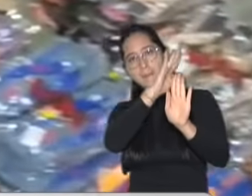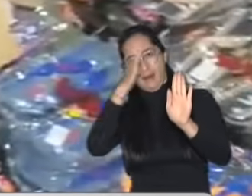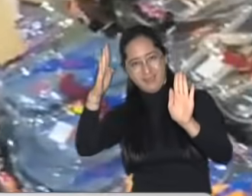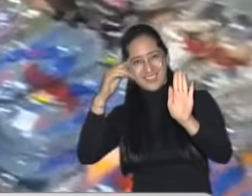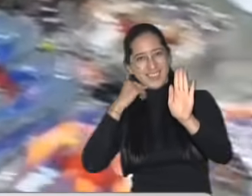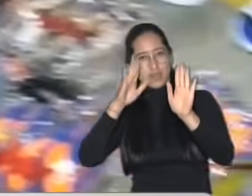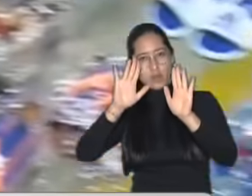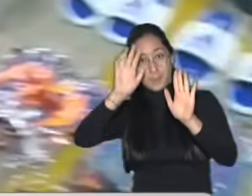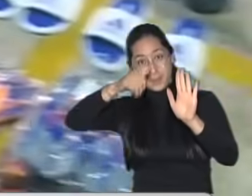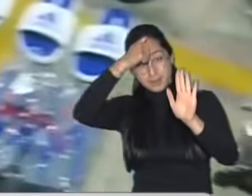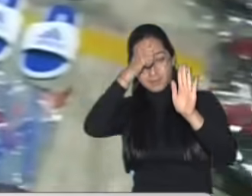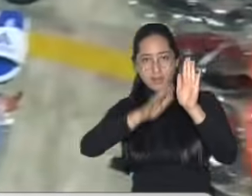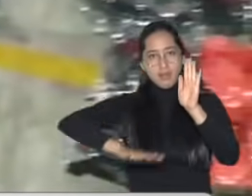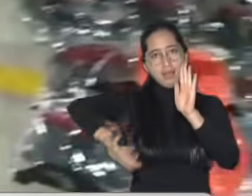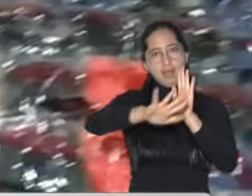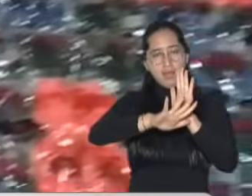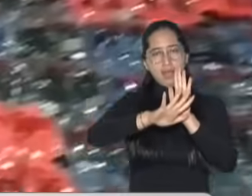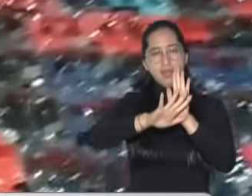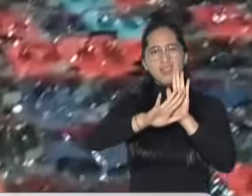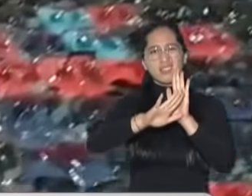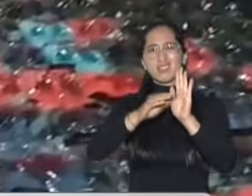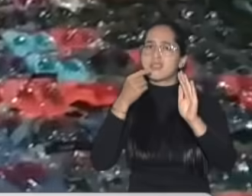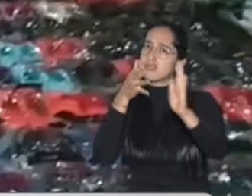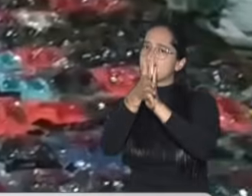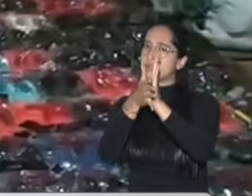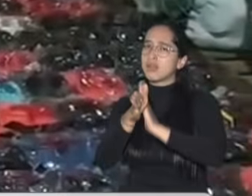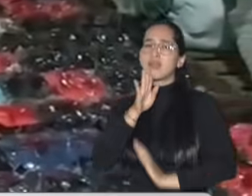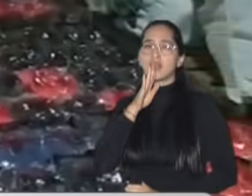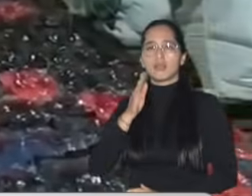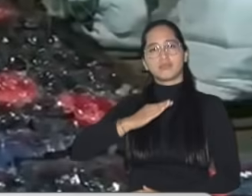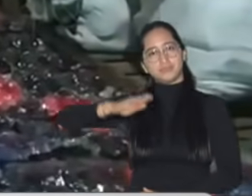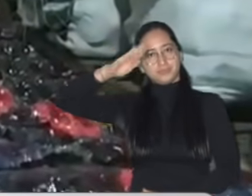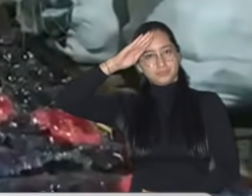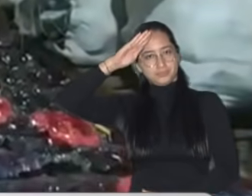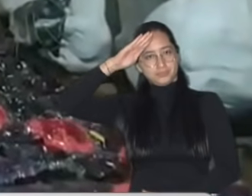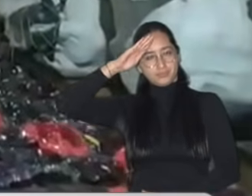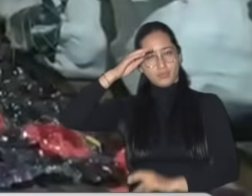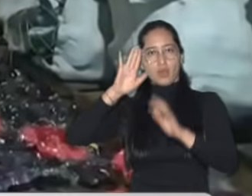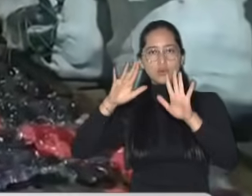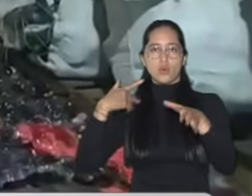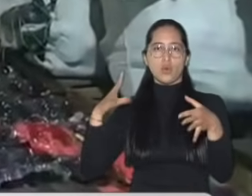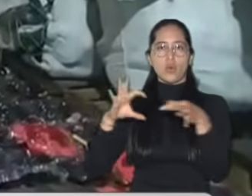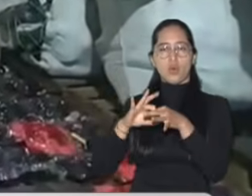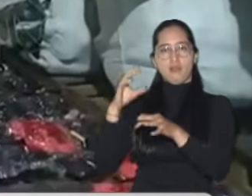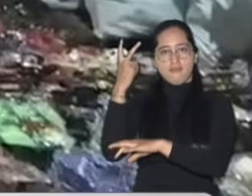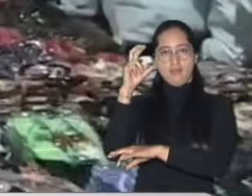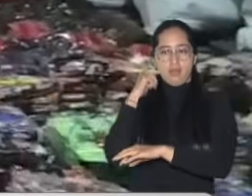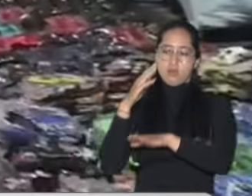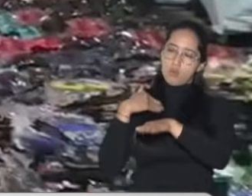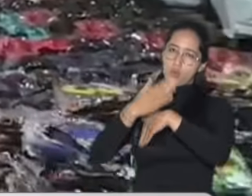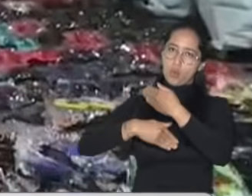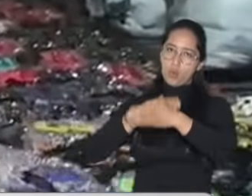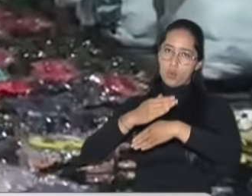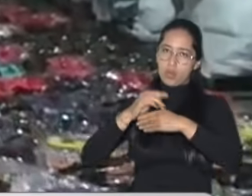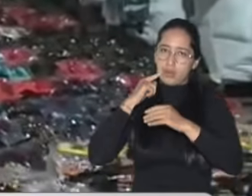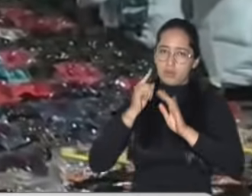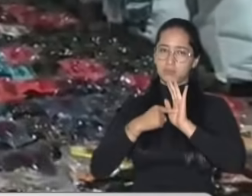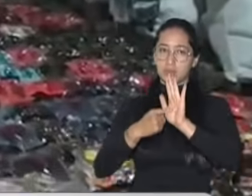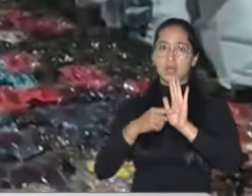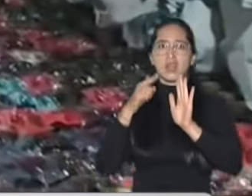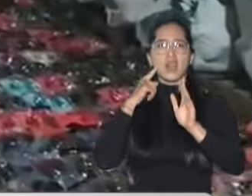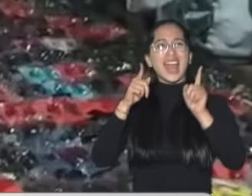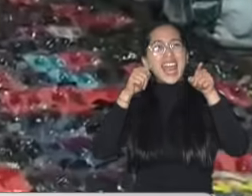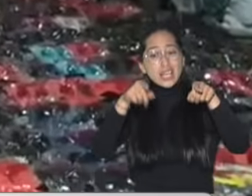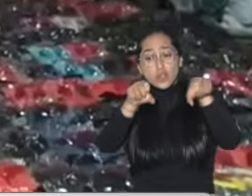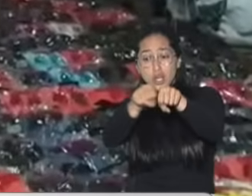informado por la Policía Fiscal y Aduanera. Este calzado está representado en 162 millones